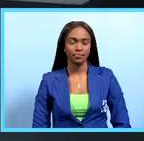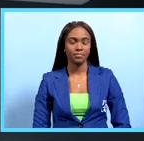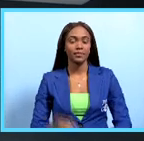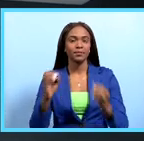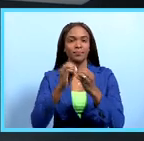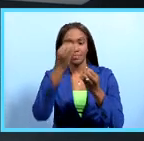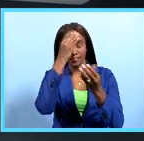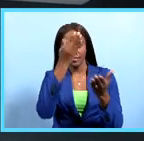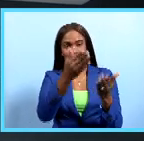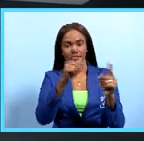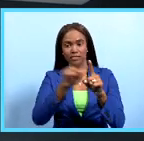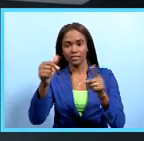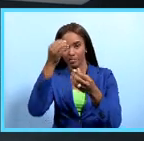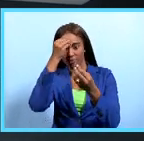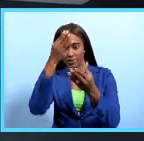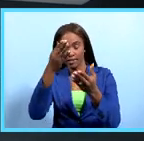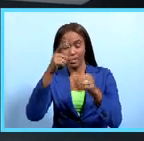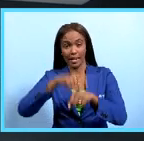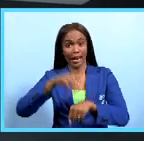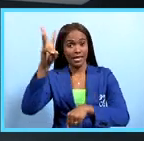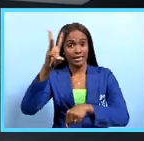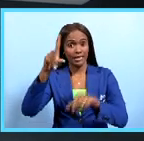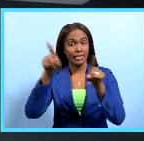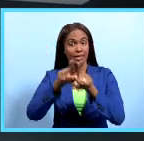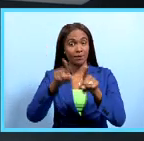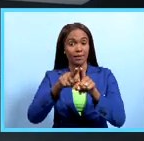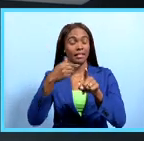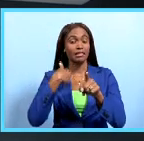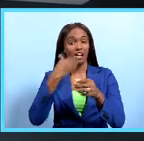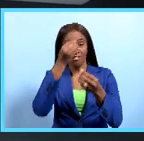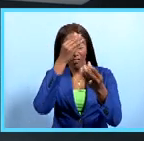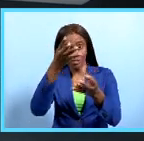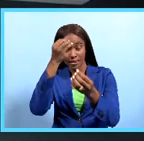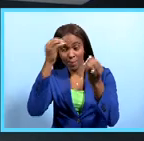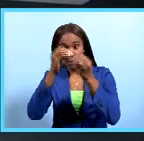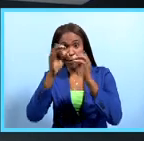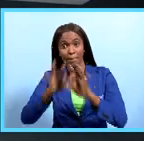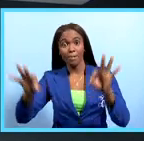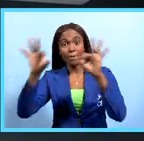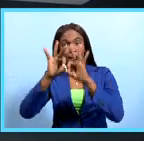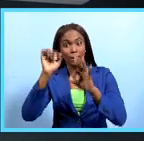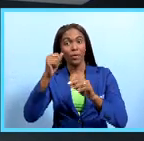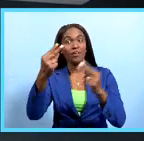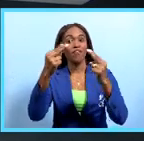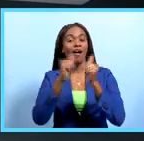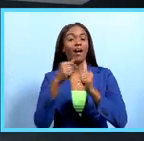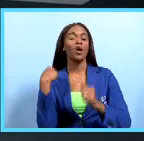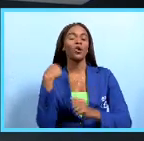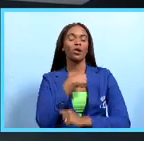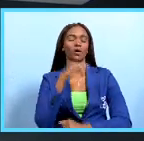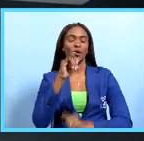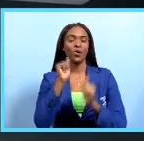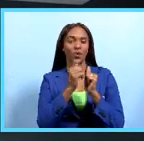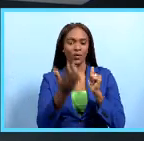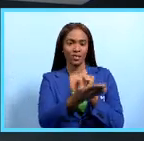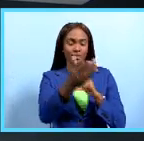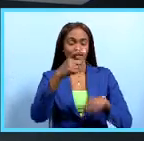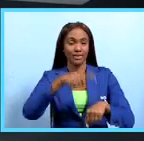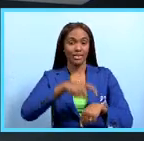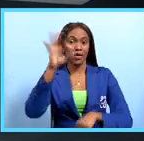Detalles de esa y otras informaciones a las 6. También tienen información importante que compartir con nosotros y nosotros con ustedes a